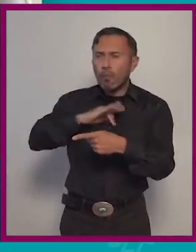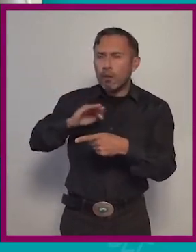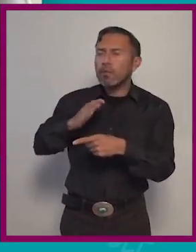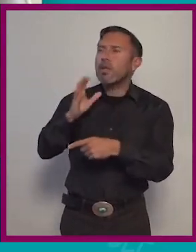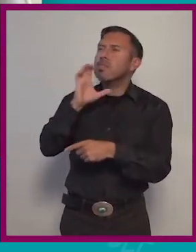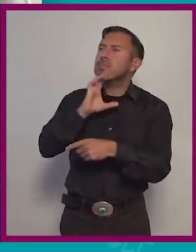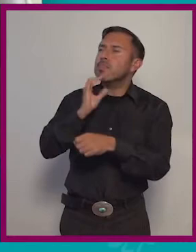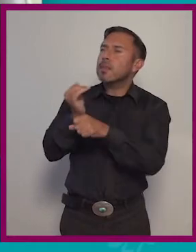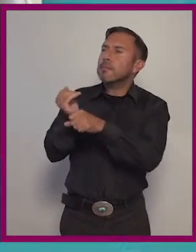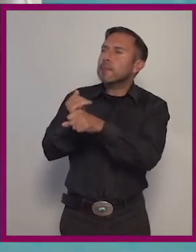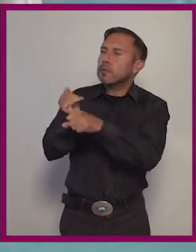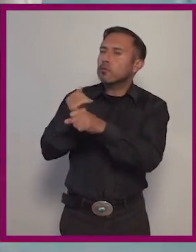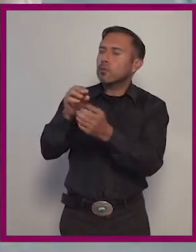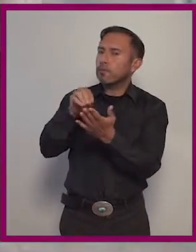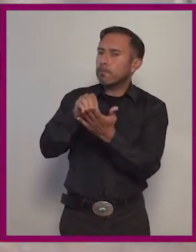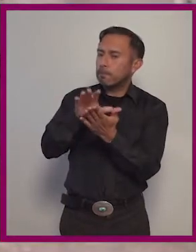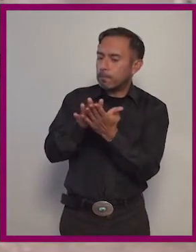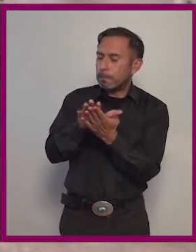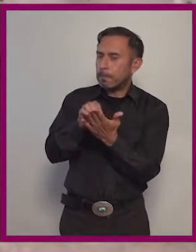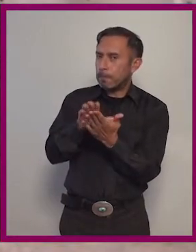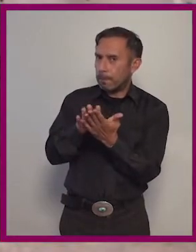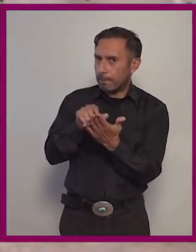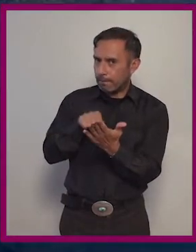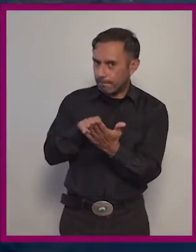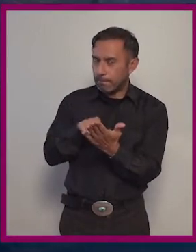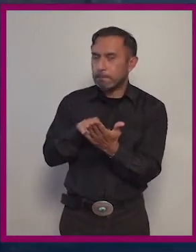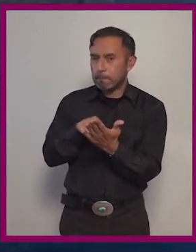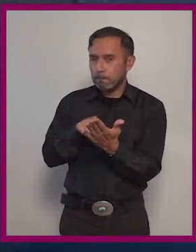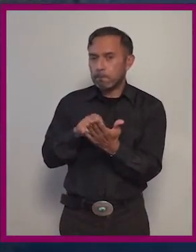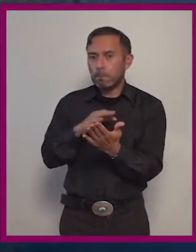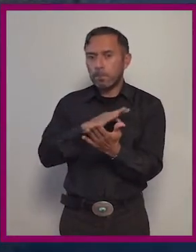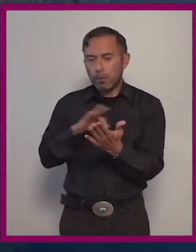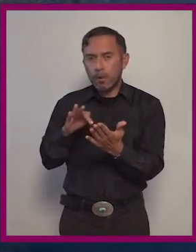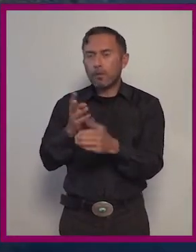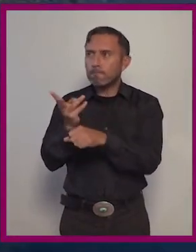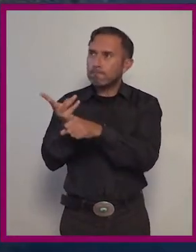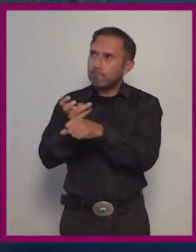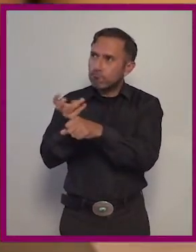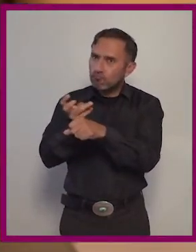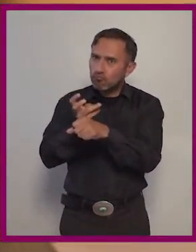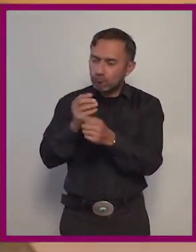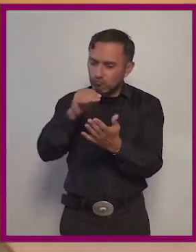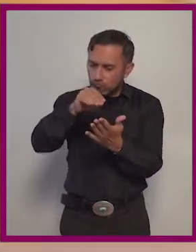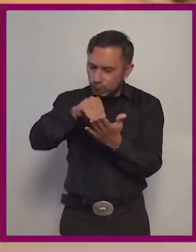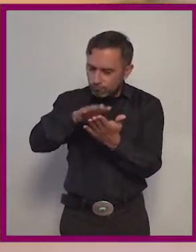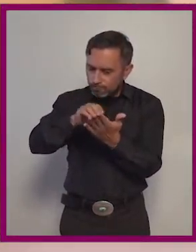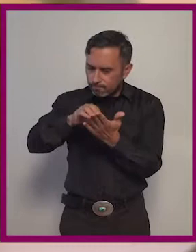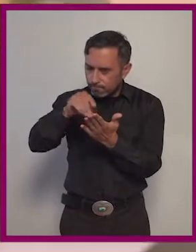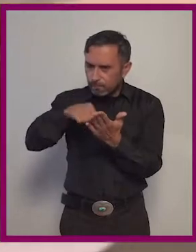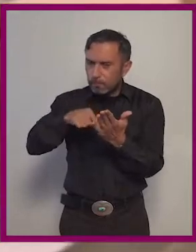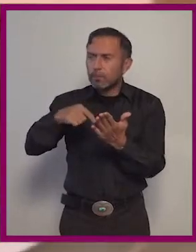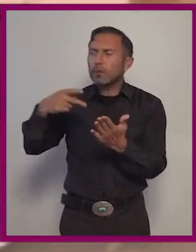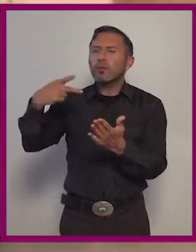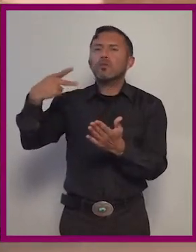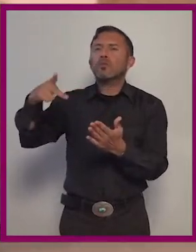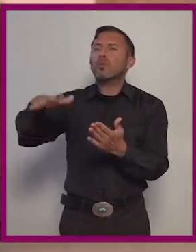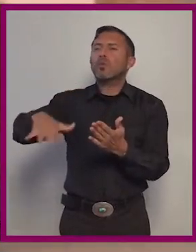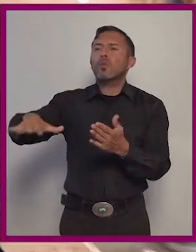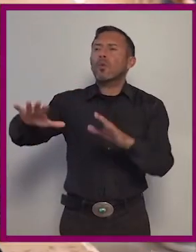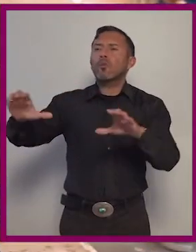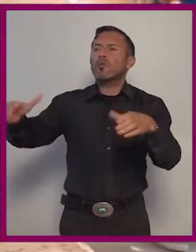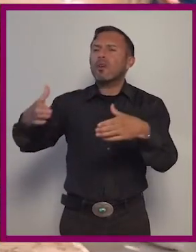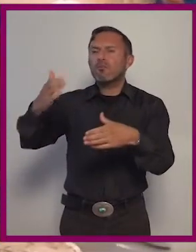investigación documentada en donde lleven a cabo una compilación de en qué consisten los saberes de sus